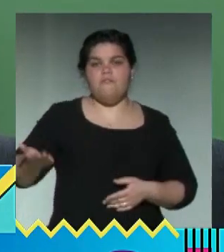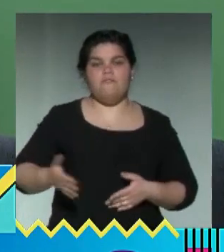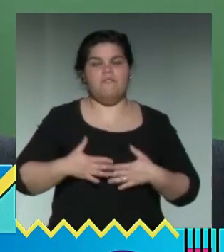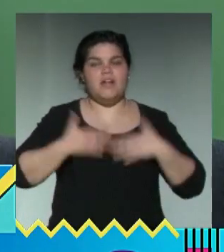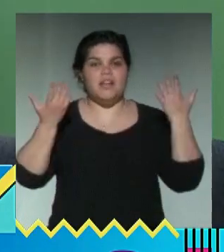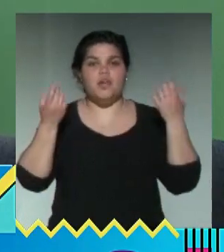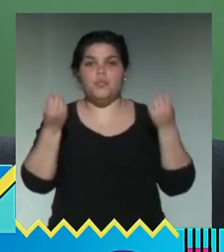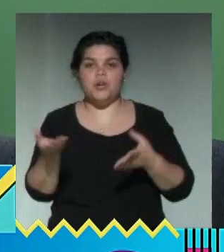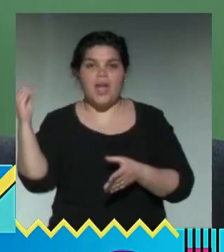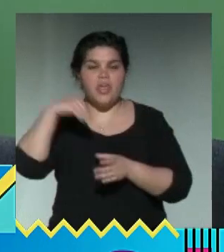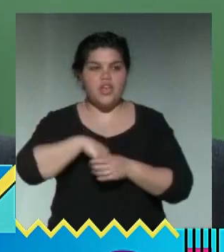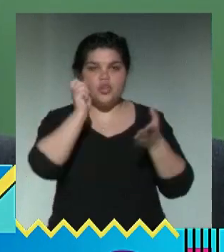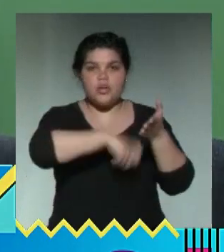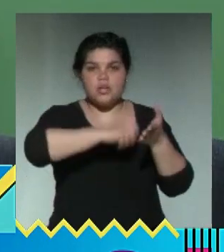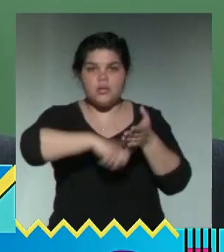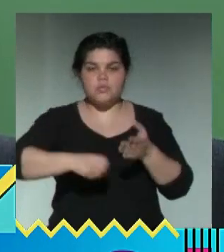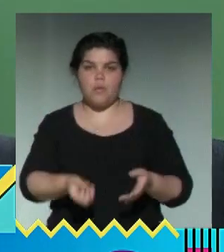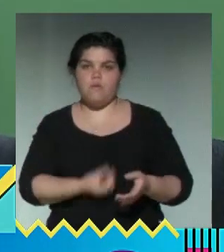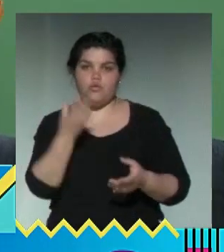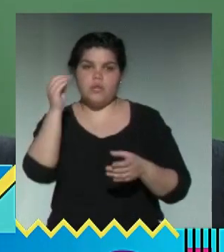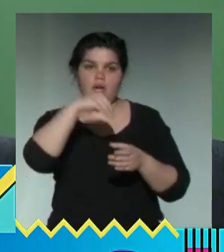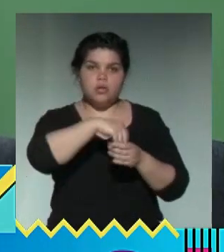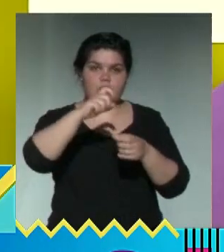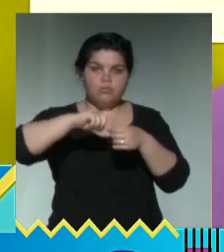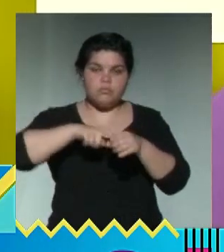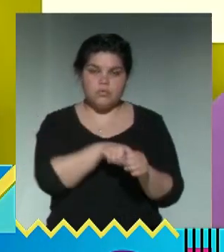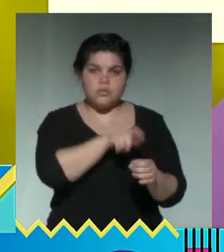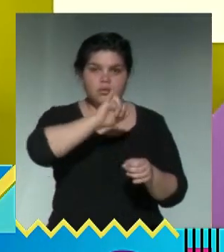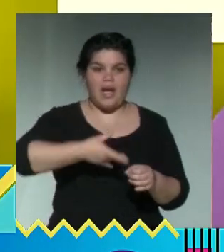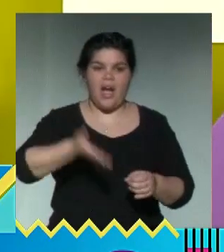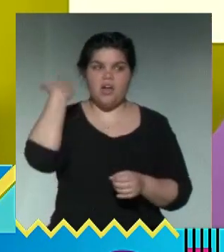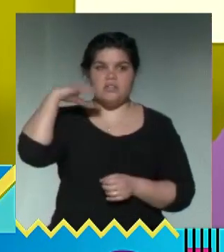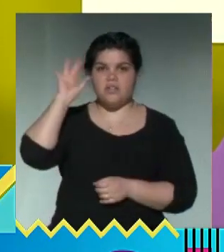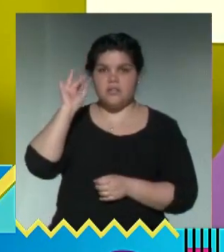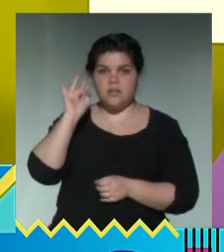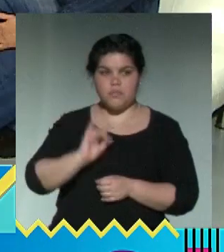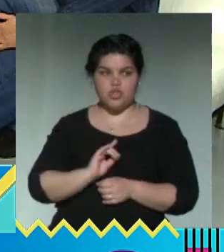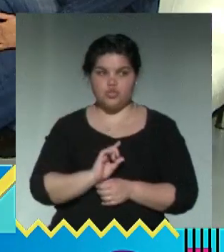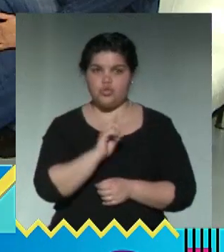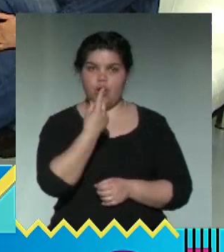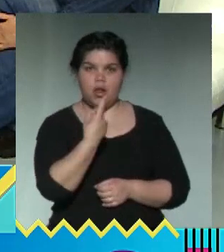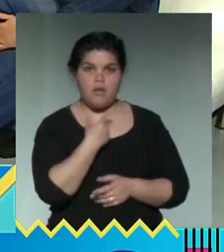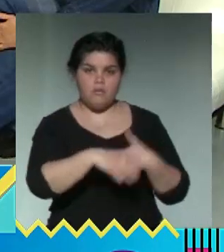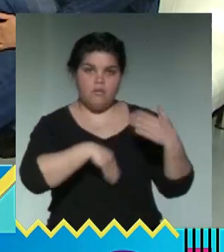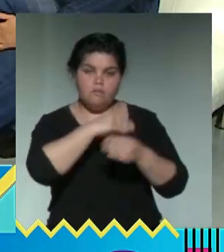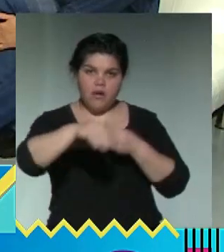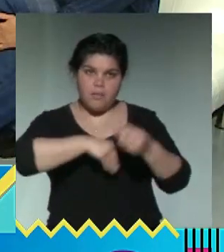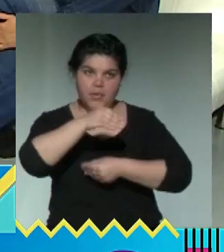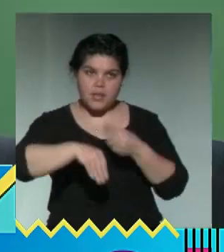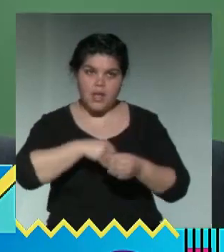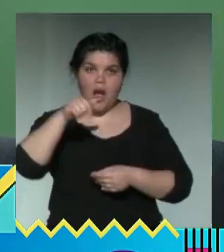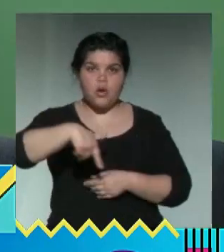inscriptos de chicos voluntarios. Yo en diciembre del año pasado estaba sola con mi familia de una amiga, ahora